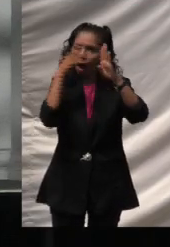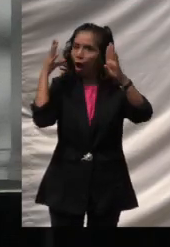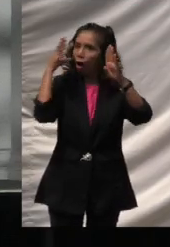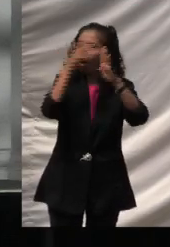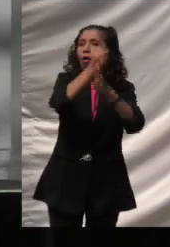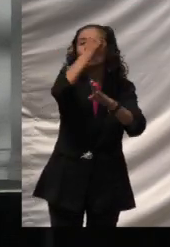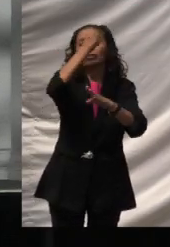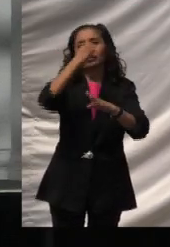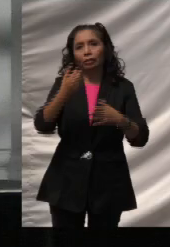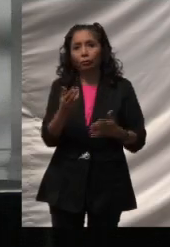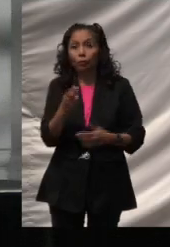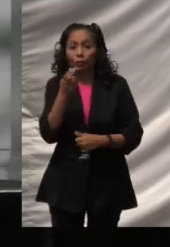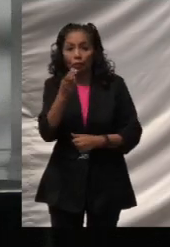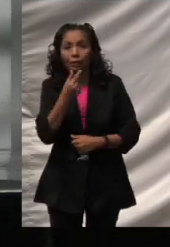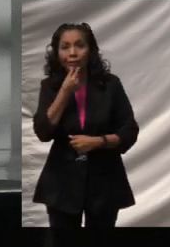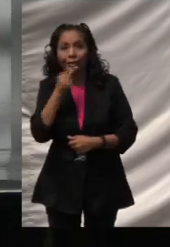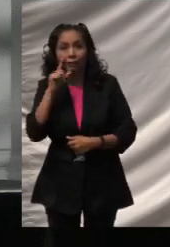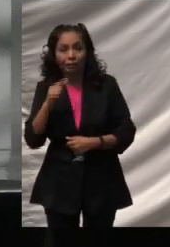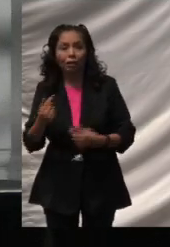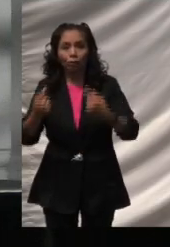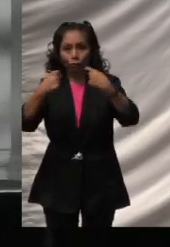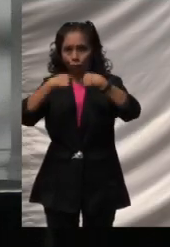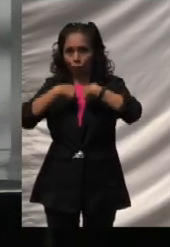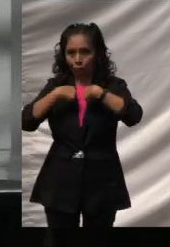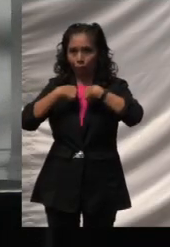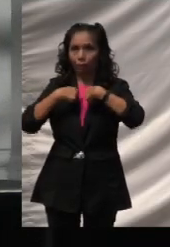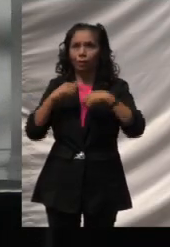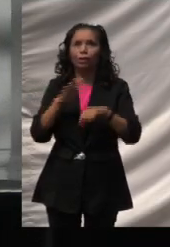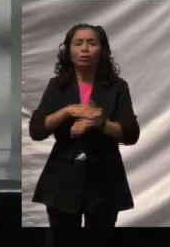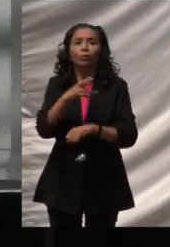nuestras metas. Y esa niña soy yo. Es por